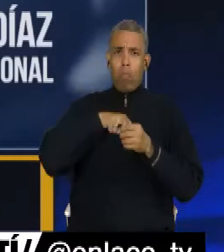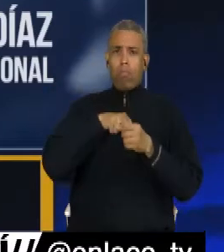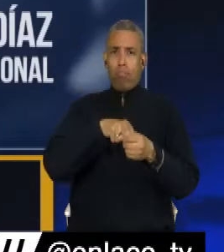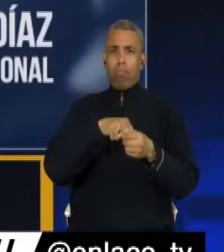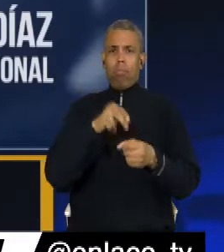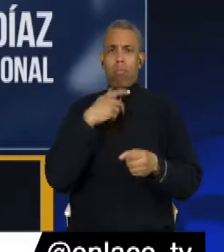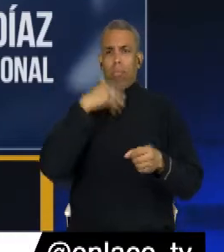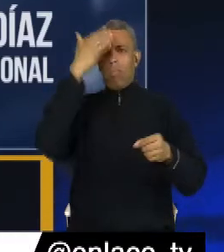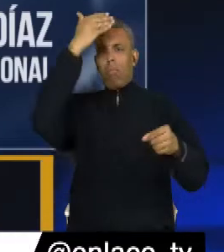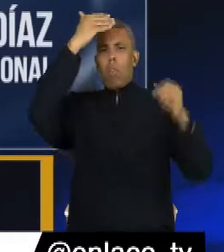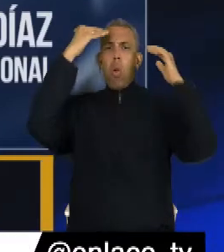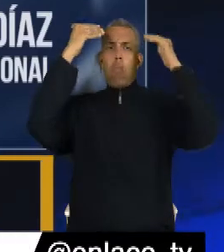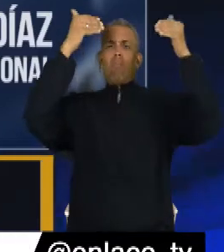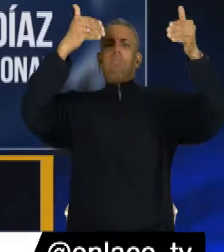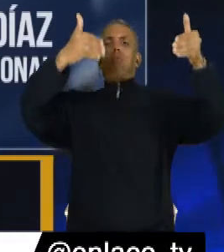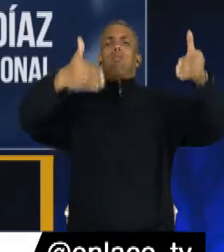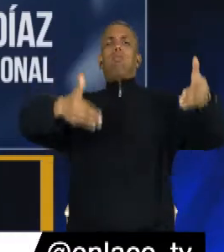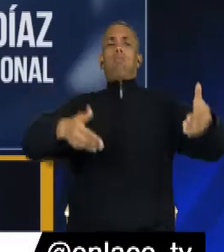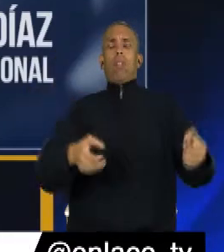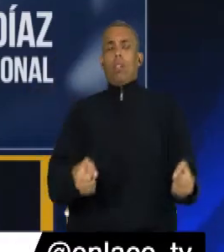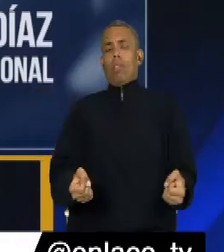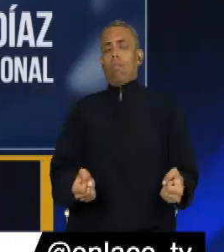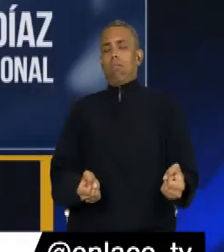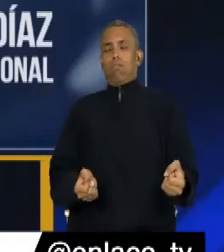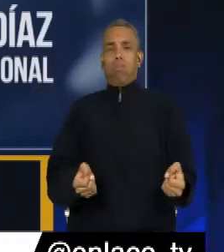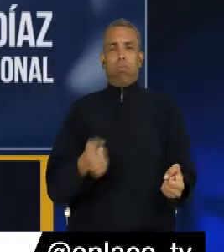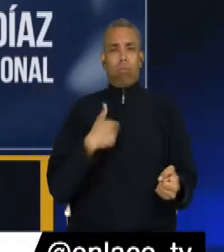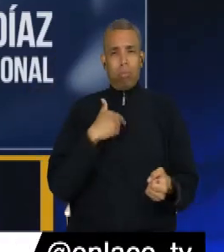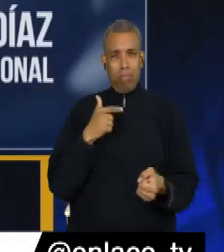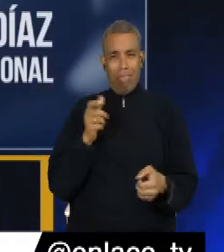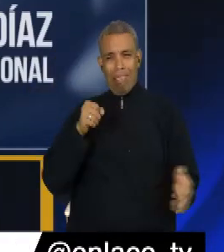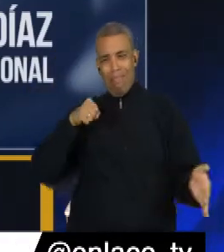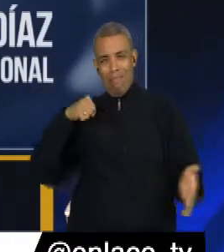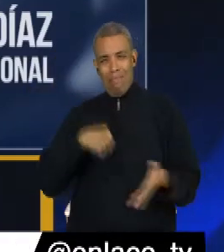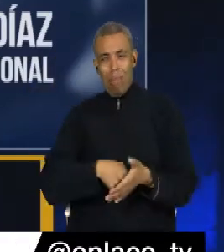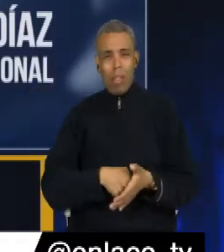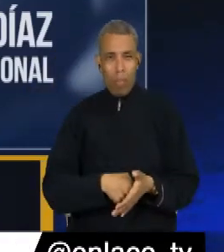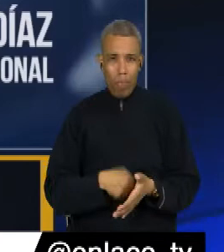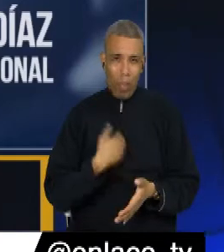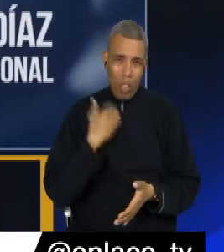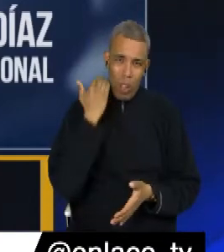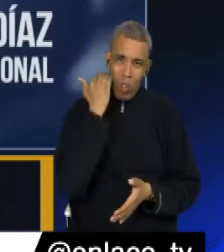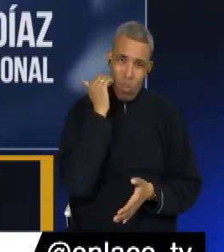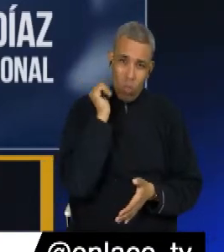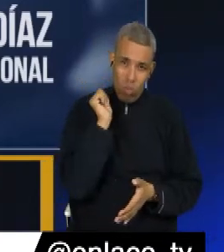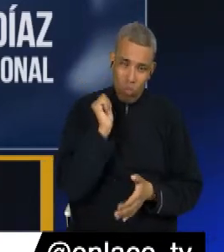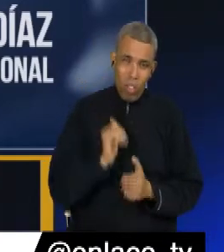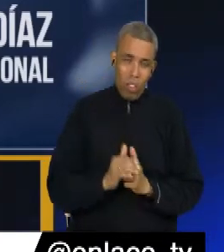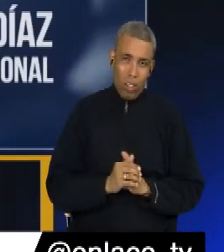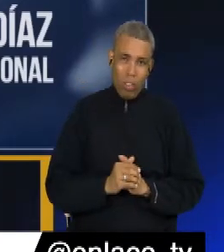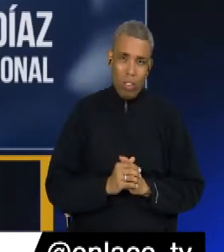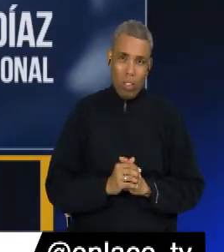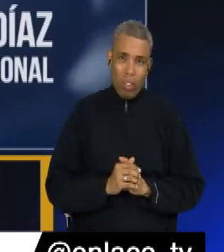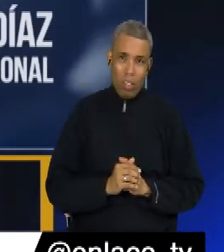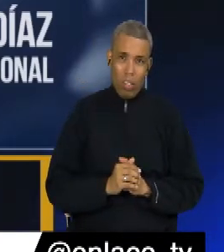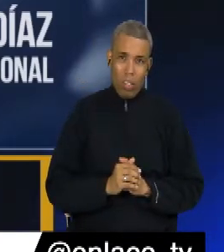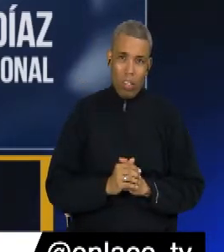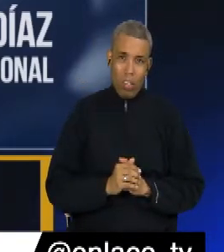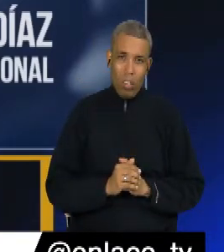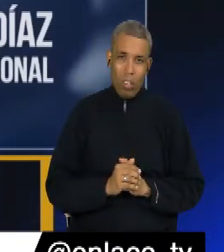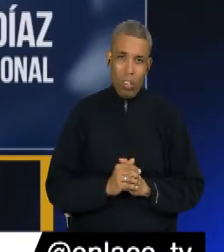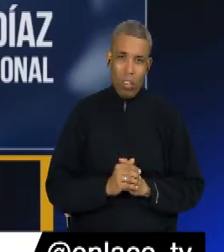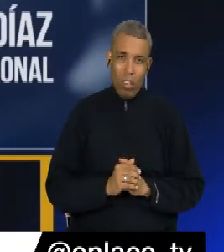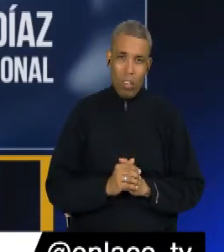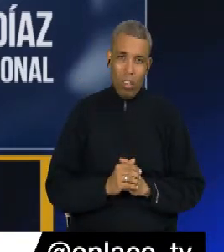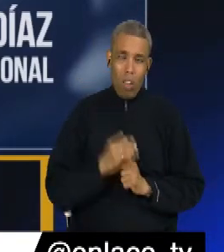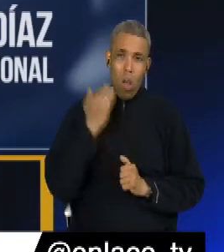Y en el accidente fallece una femenina que era la dueña de un taller de motos de allá